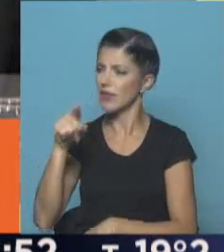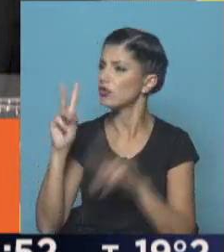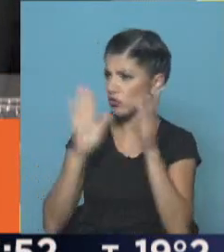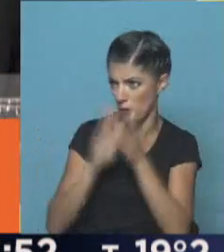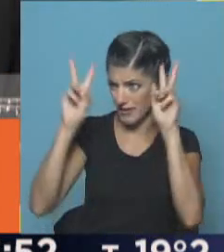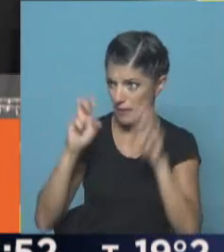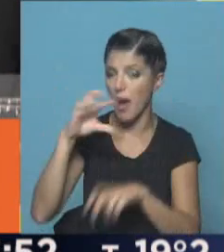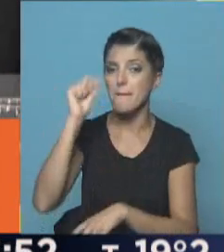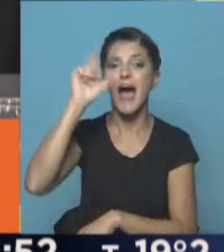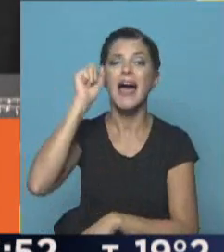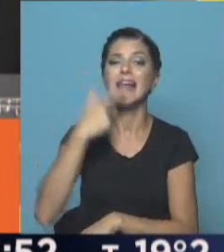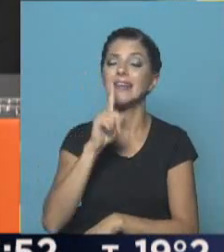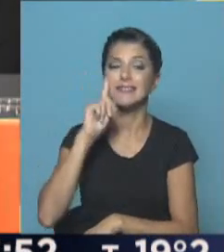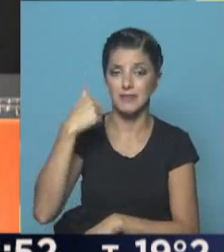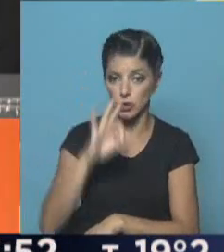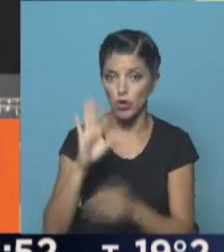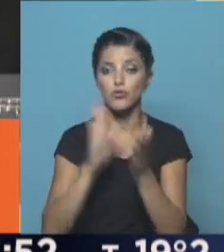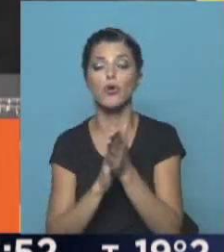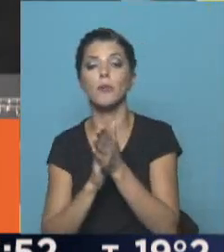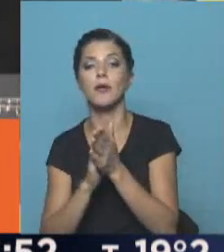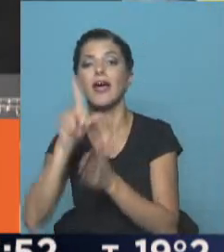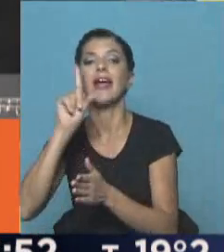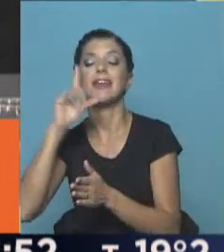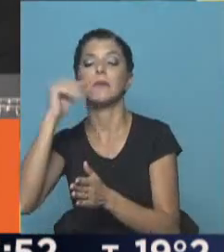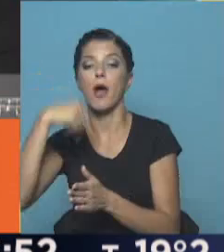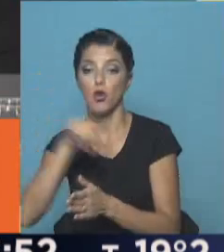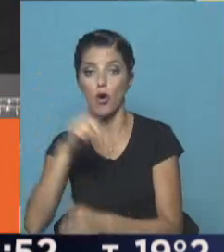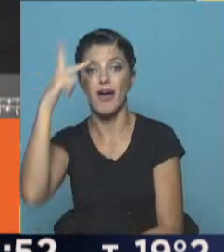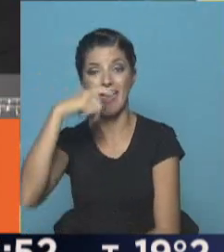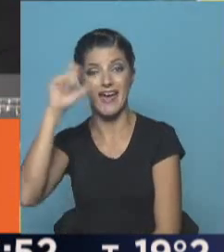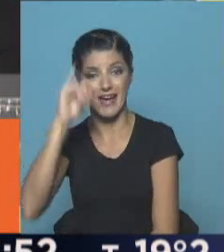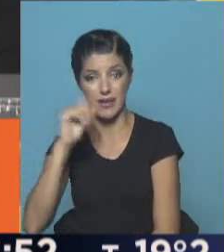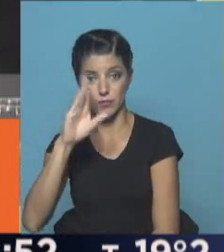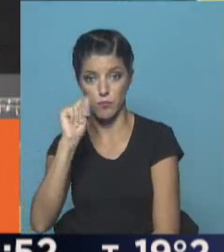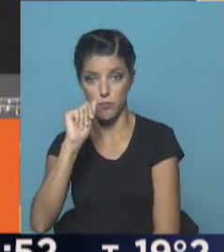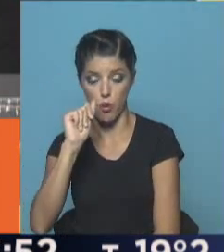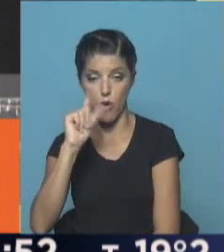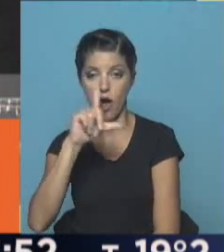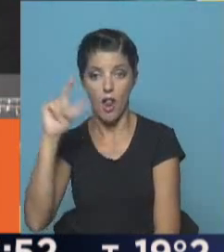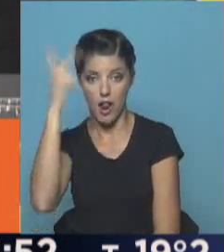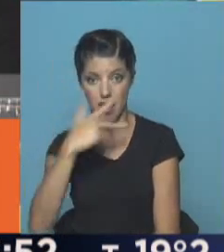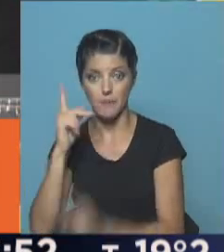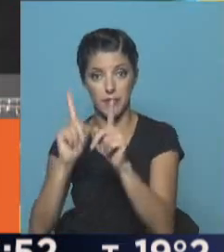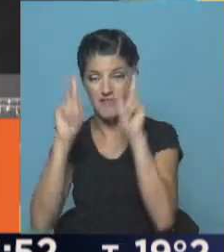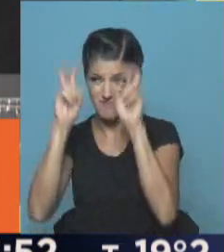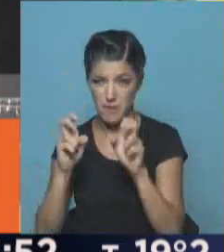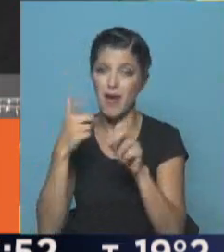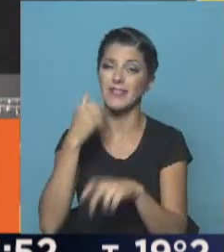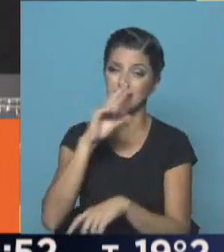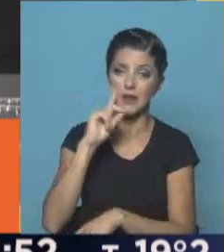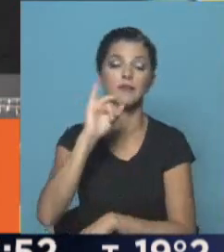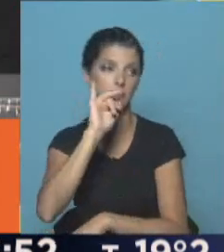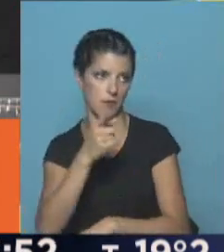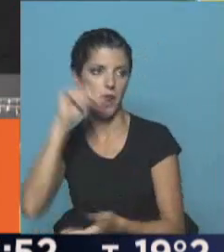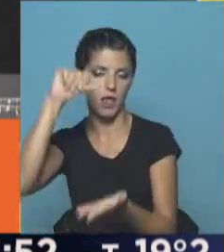el caso de los libaneses, con el caso con Hezbollah, digamos, la situación es otra y está el tema de Siria también de por medio. Irán, que es el